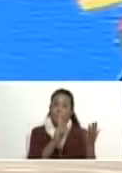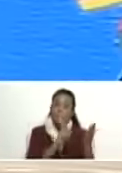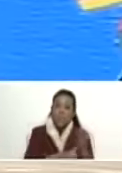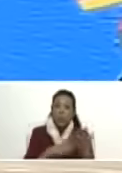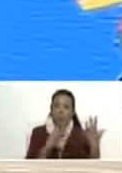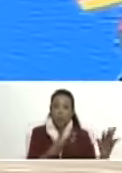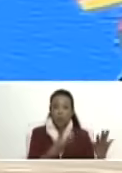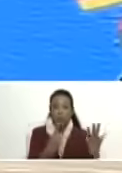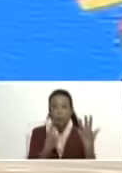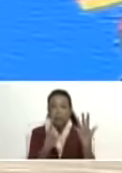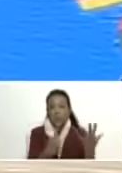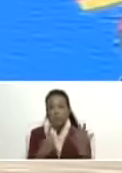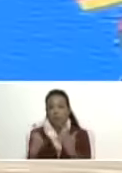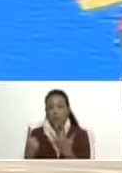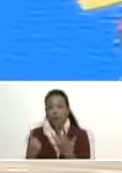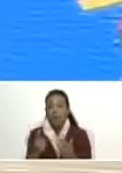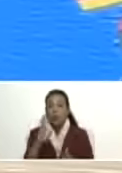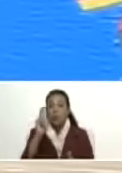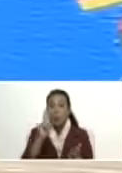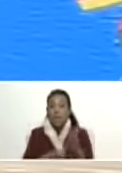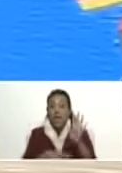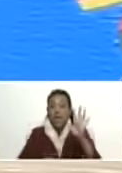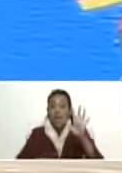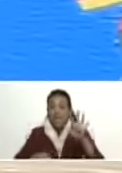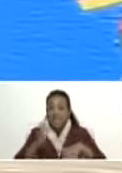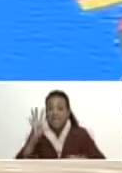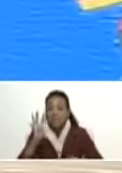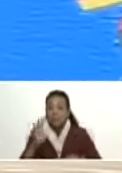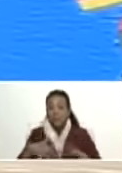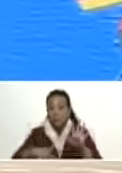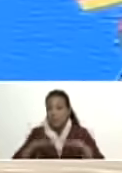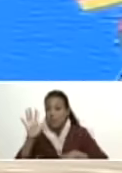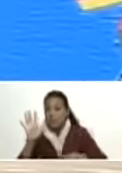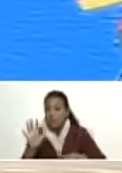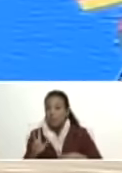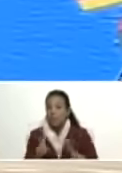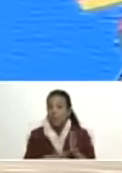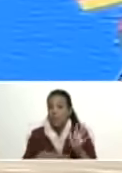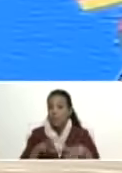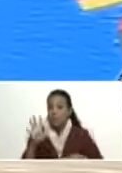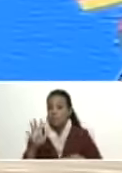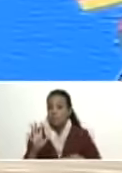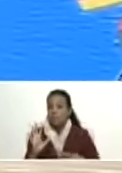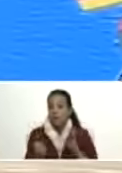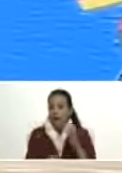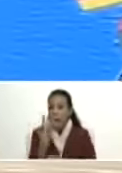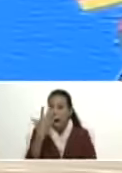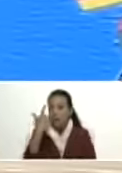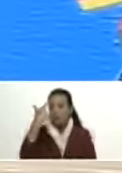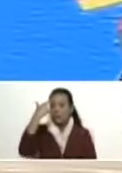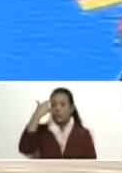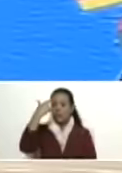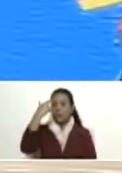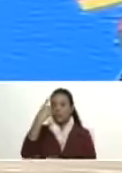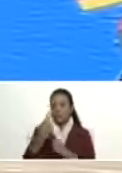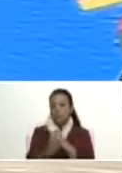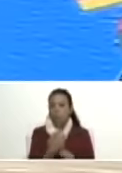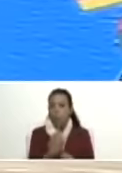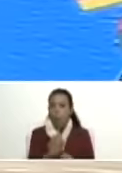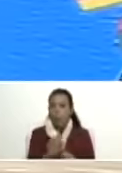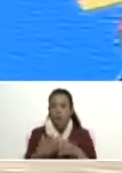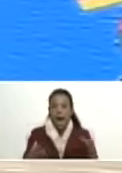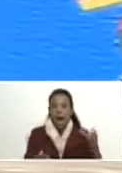1966-2015. Luego viene el periodo de la conspiración para crearnos, enconarnos un conflicto